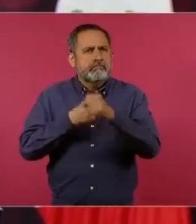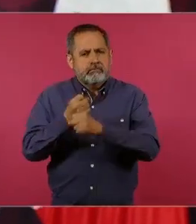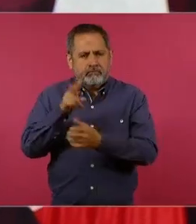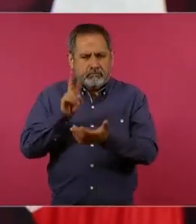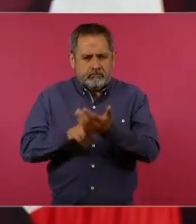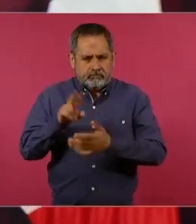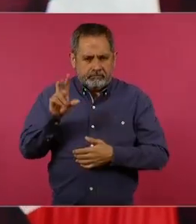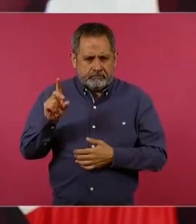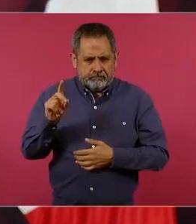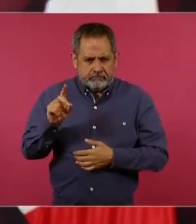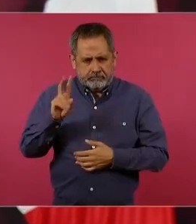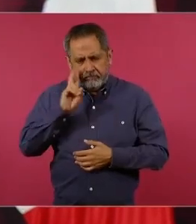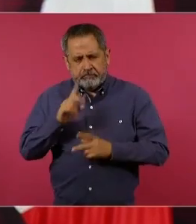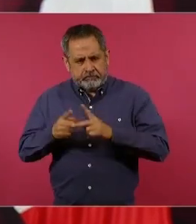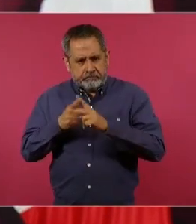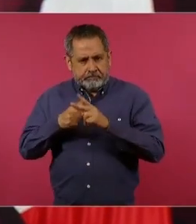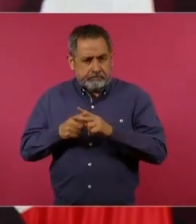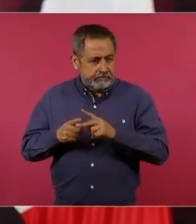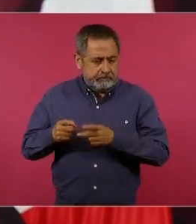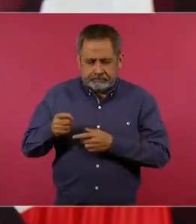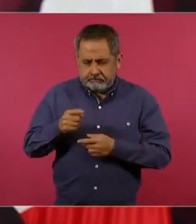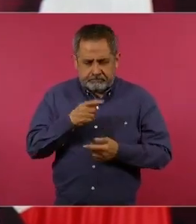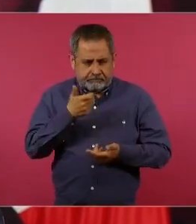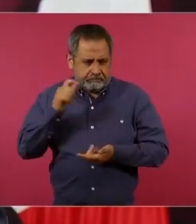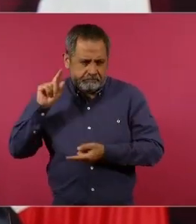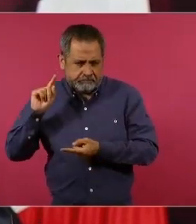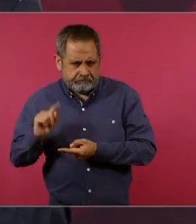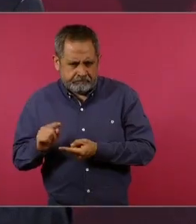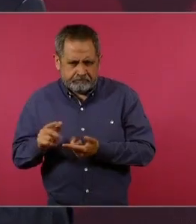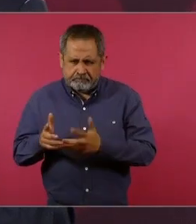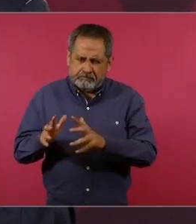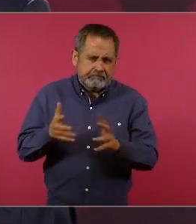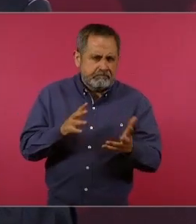ahorro por bajar las comisiones